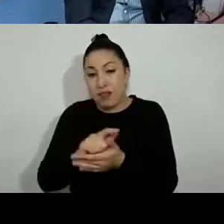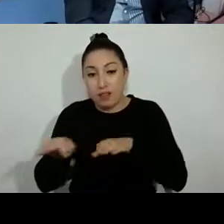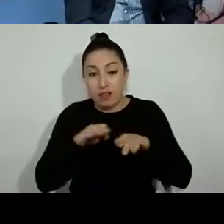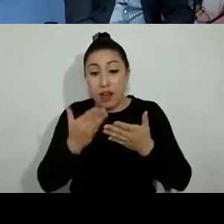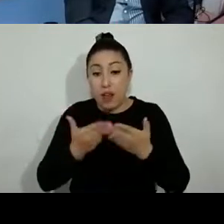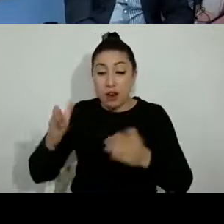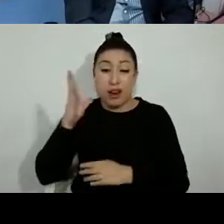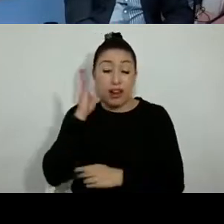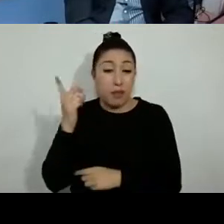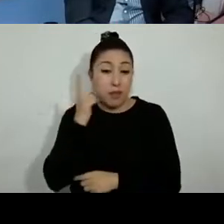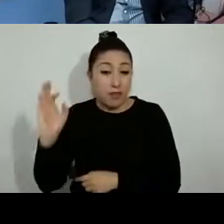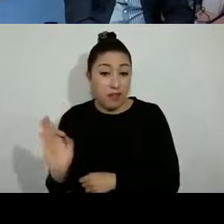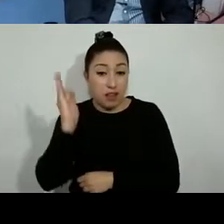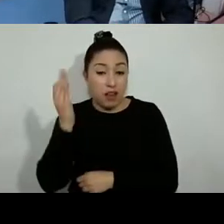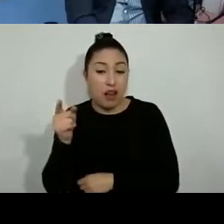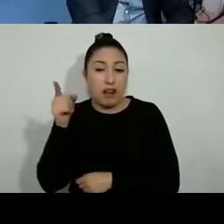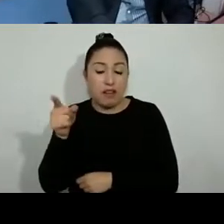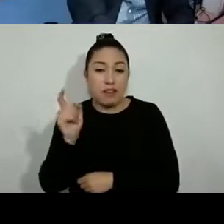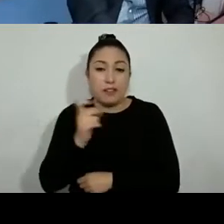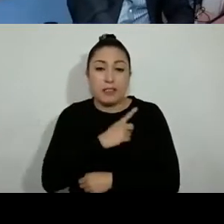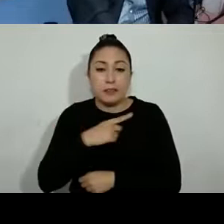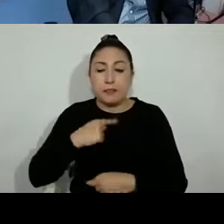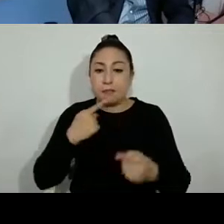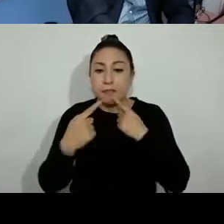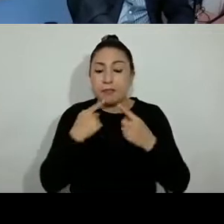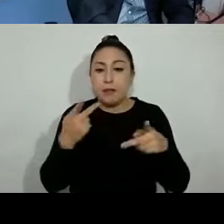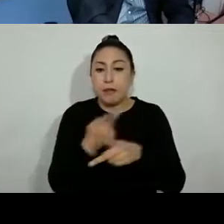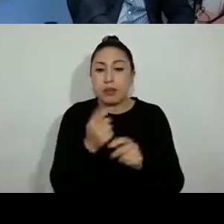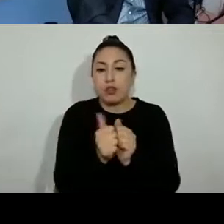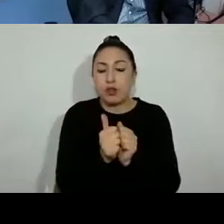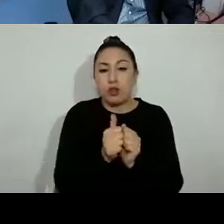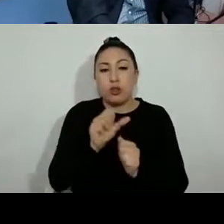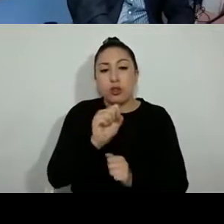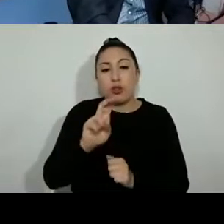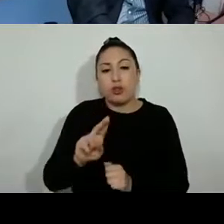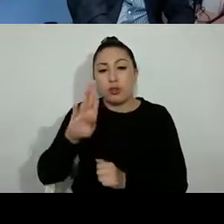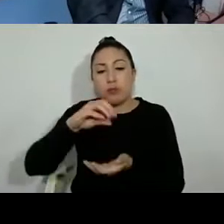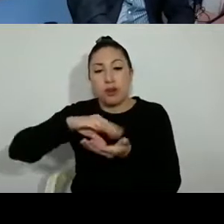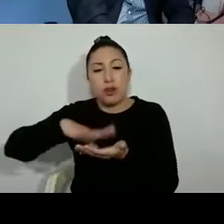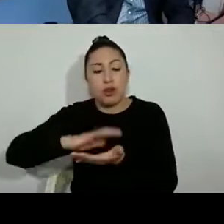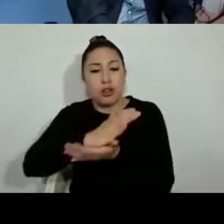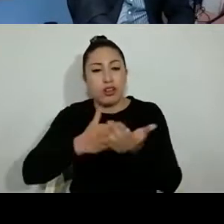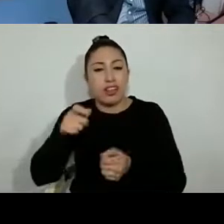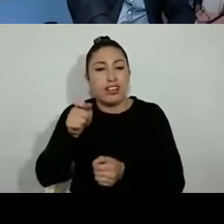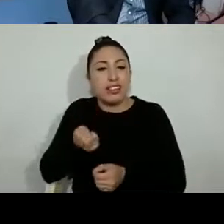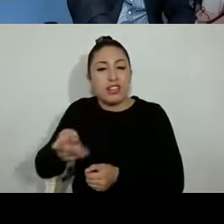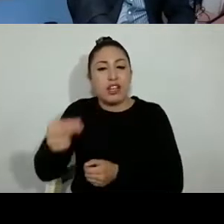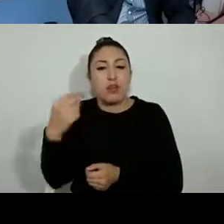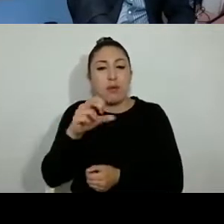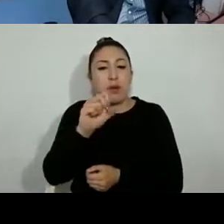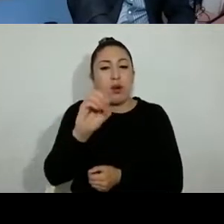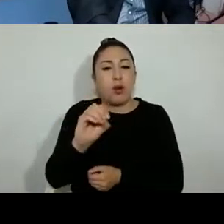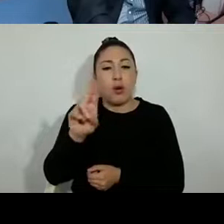Unión el importante tema de la subcontratación, que parece ser ya nos están amenazando con